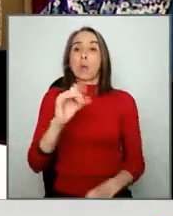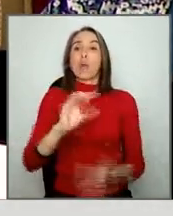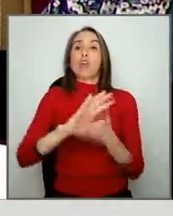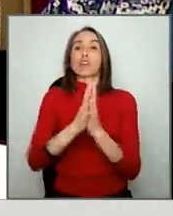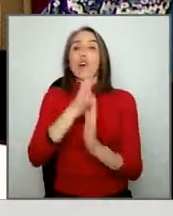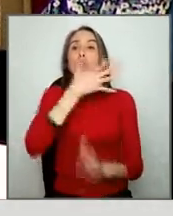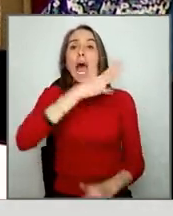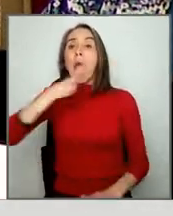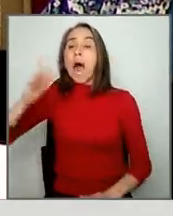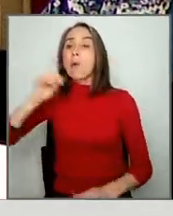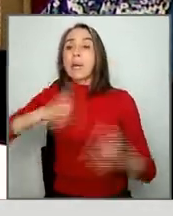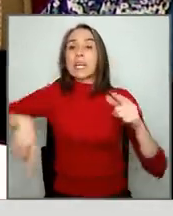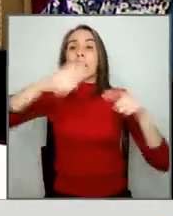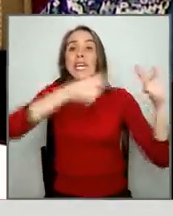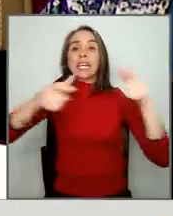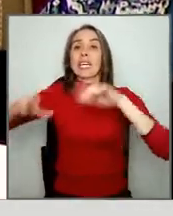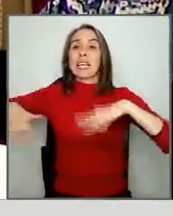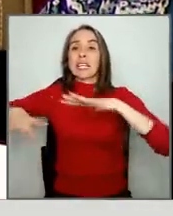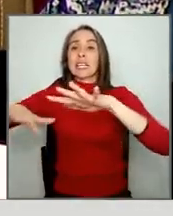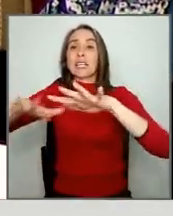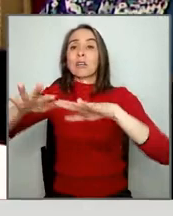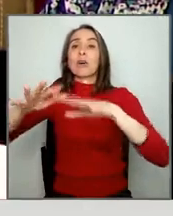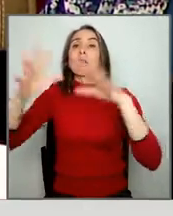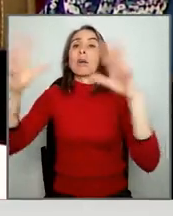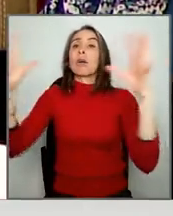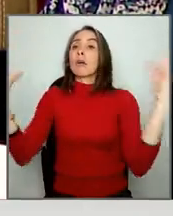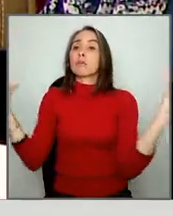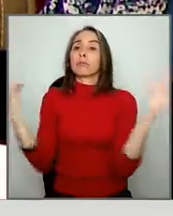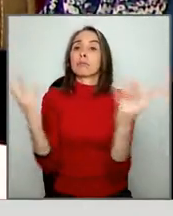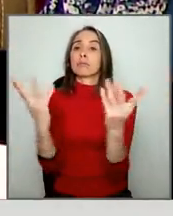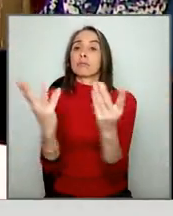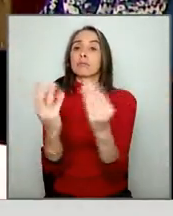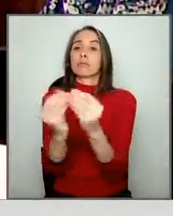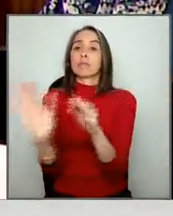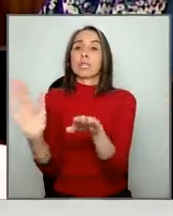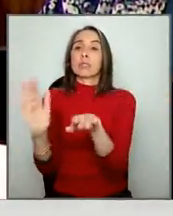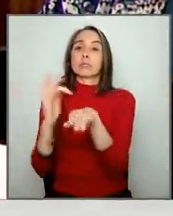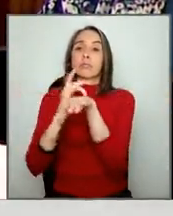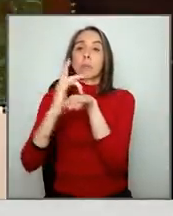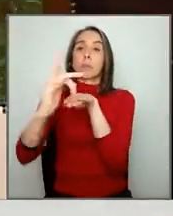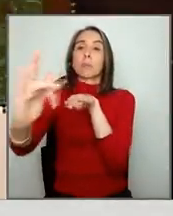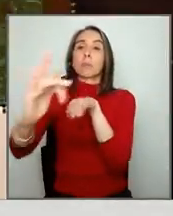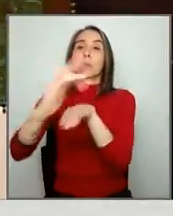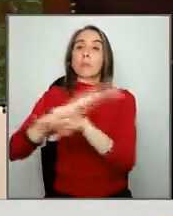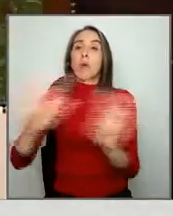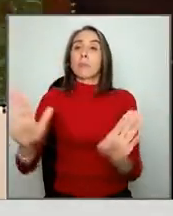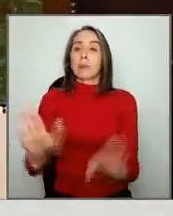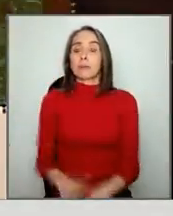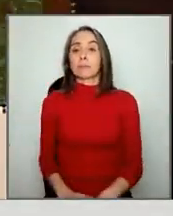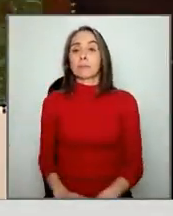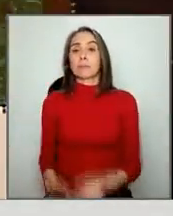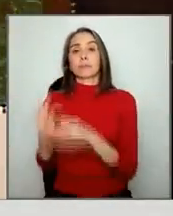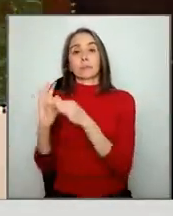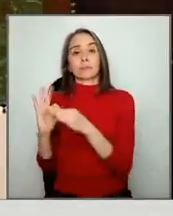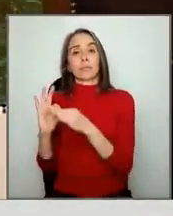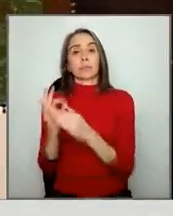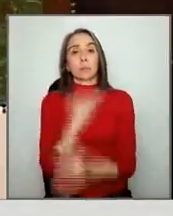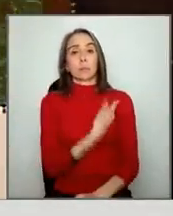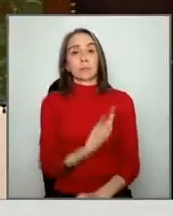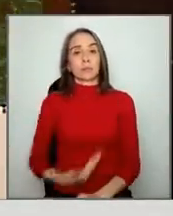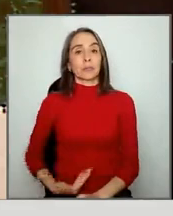en nuestro país van a seguir desapareciendo Muchas gracias presidente Gracias diputada